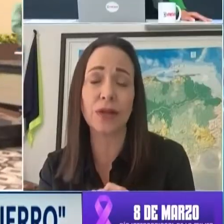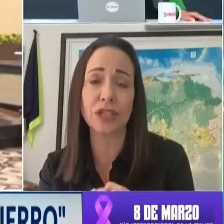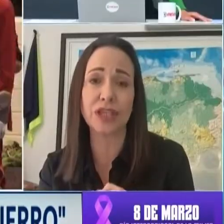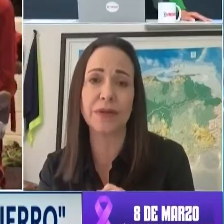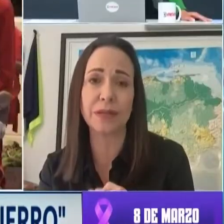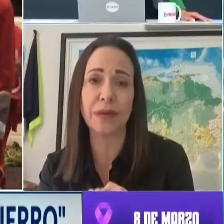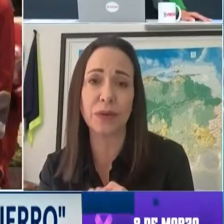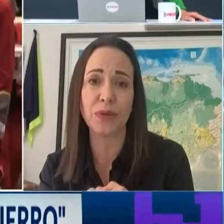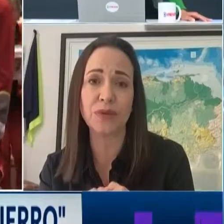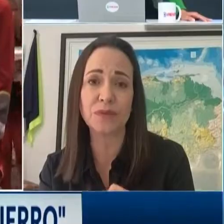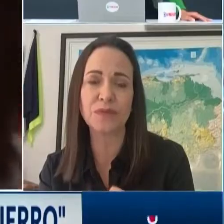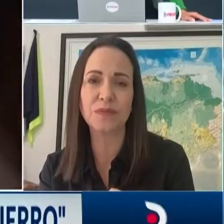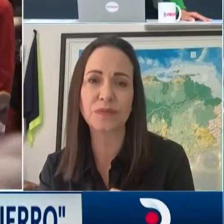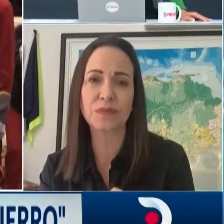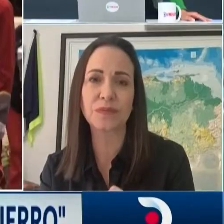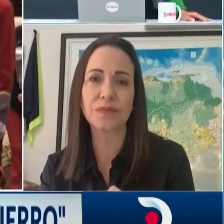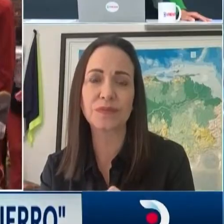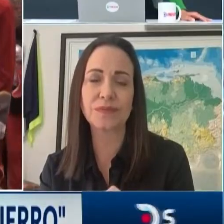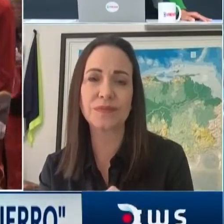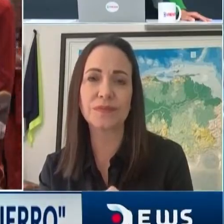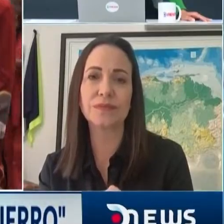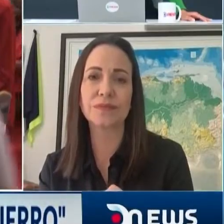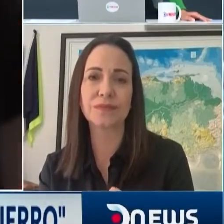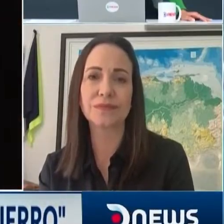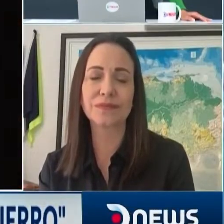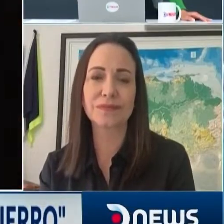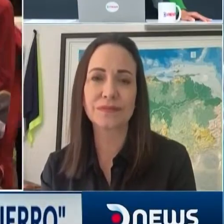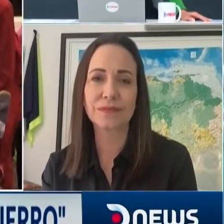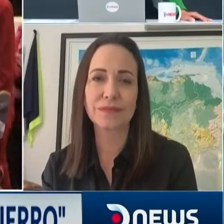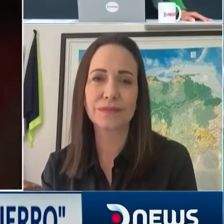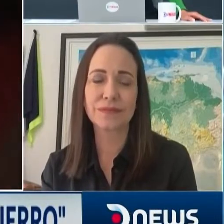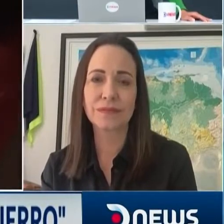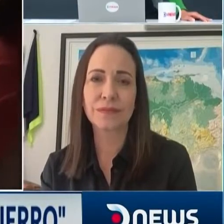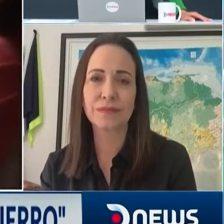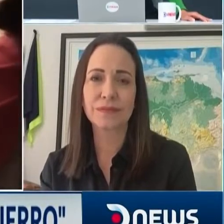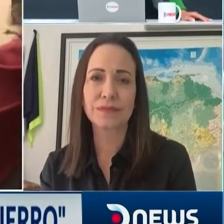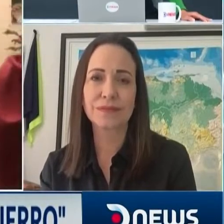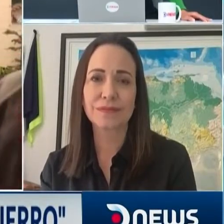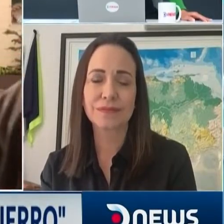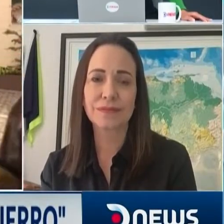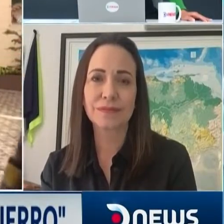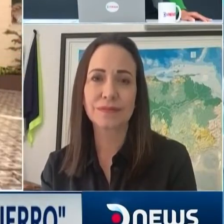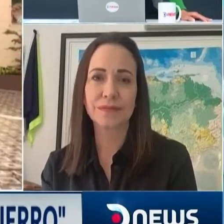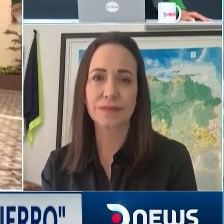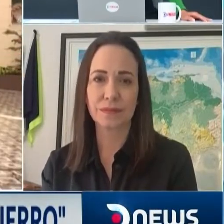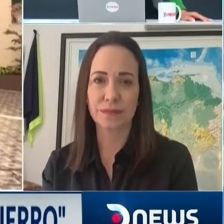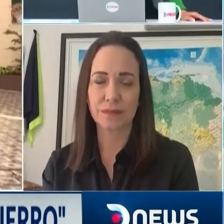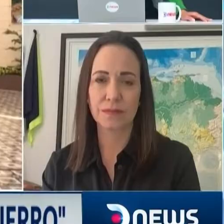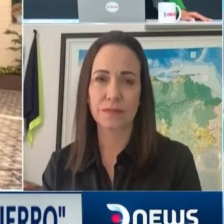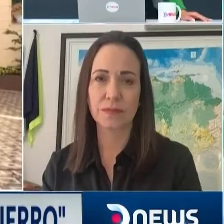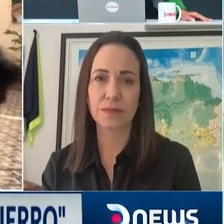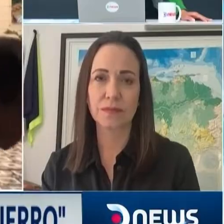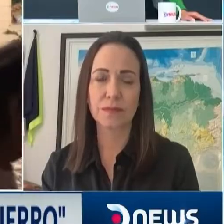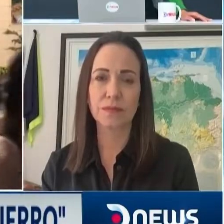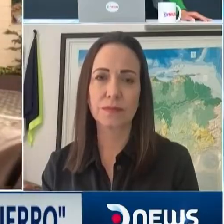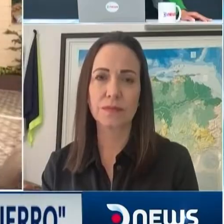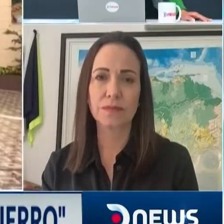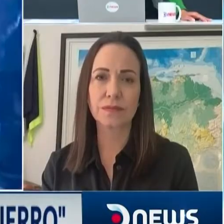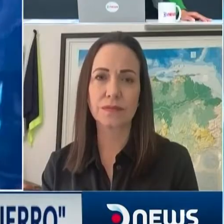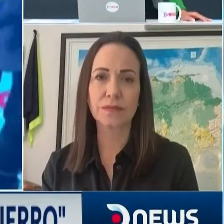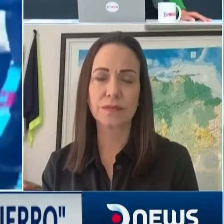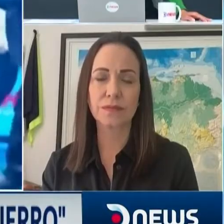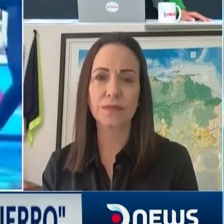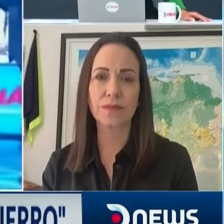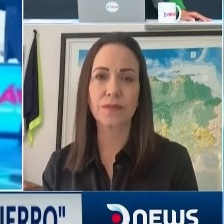Este es el legado de Chávez y Maduro. Tú has sido una de las figuras más fuertes y más reconocidas a nivel internacional de la